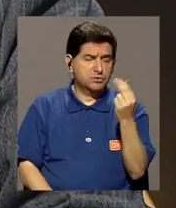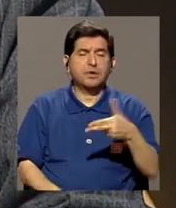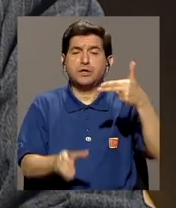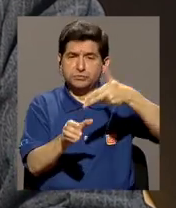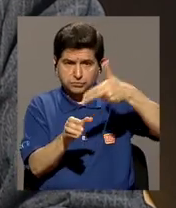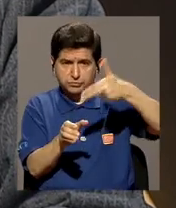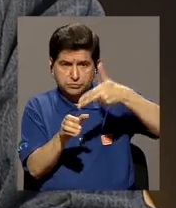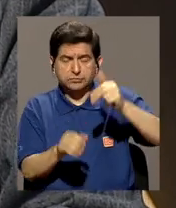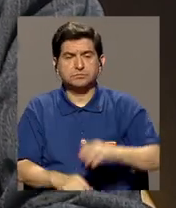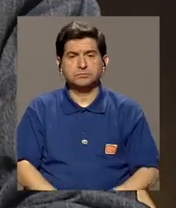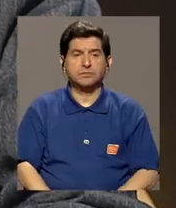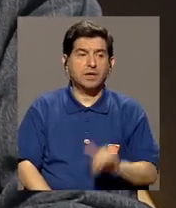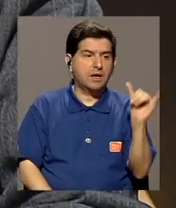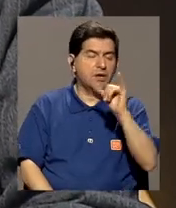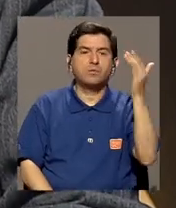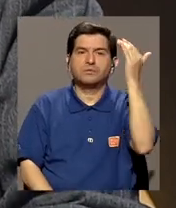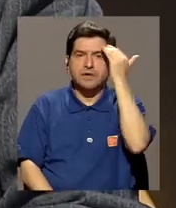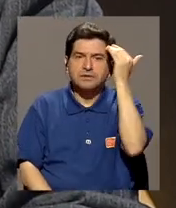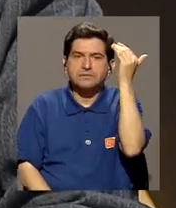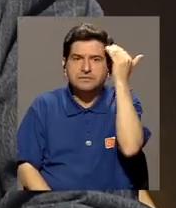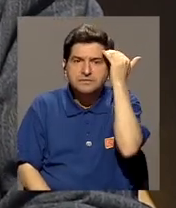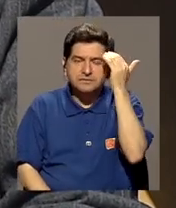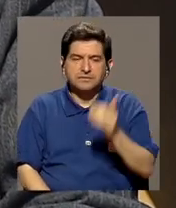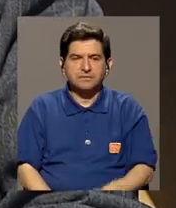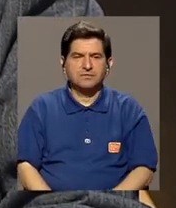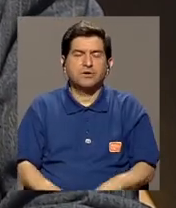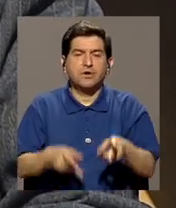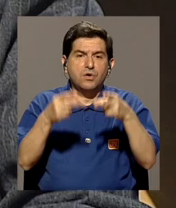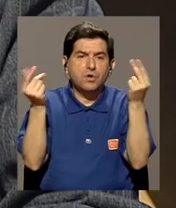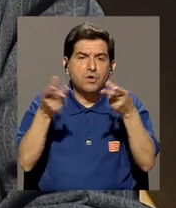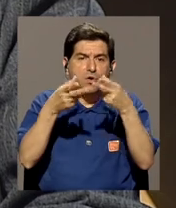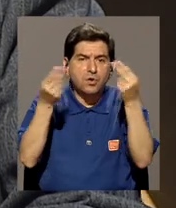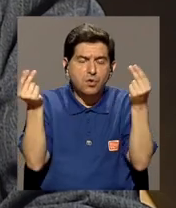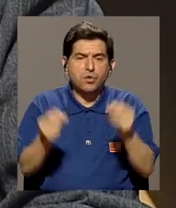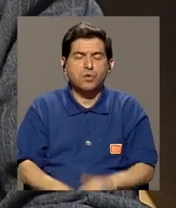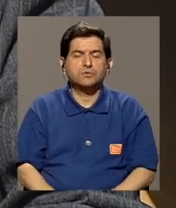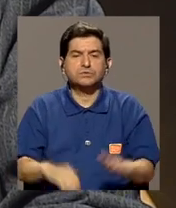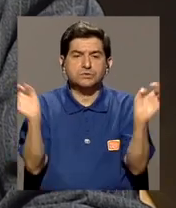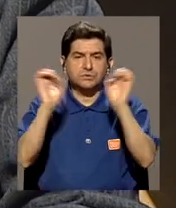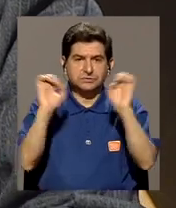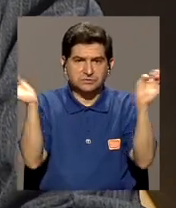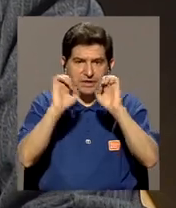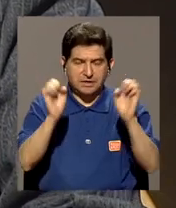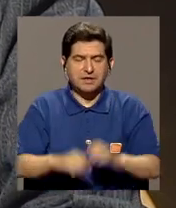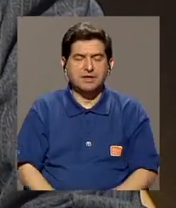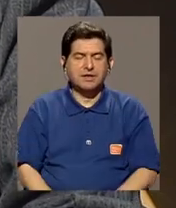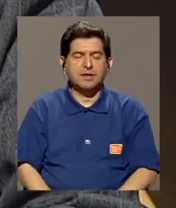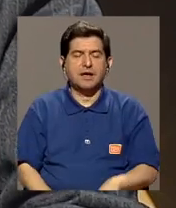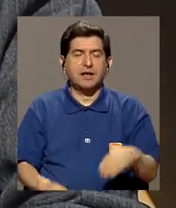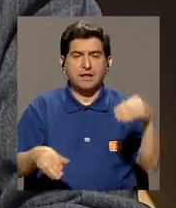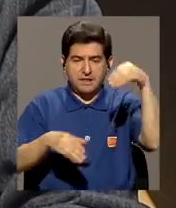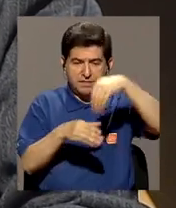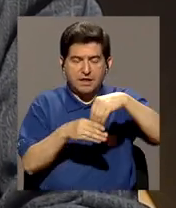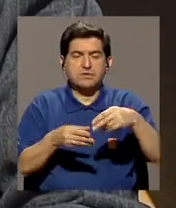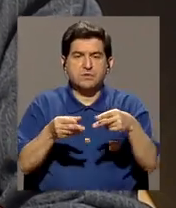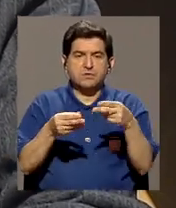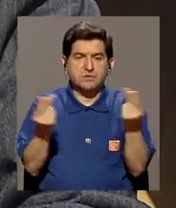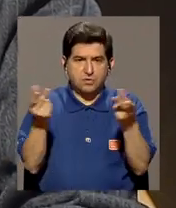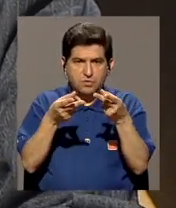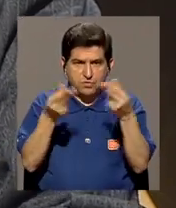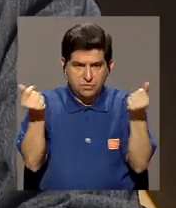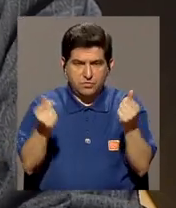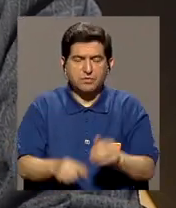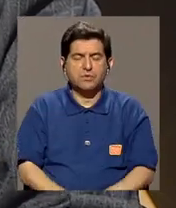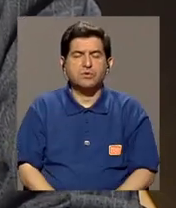hidrocarburos y también sabemos digamos que los costos relativos de la energía en los costos de producción son bajos de